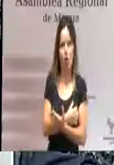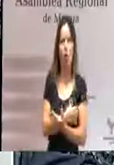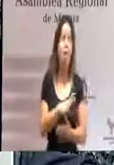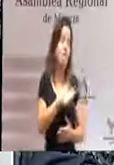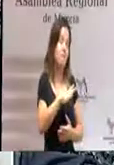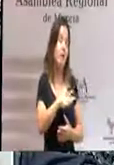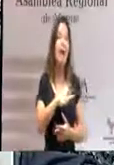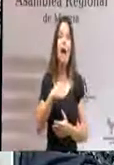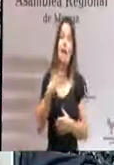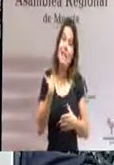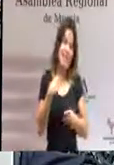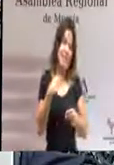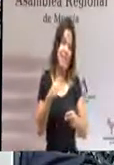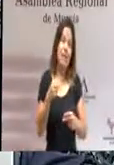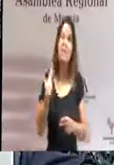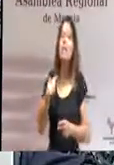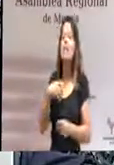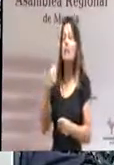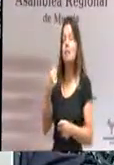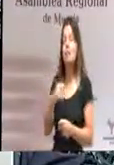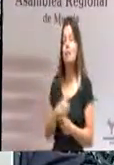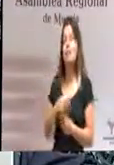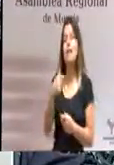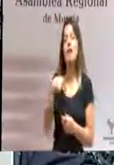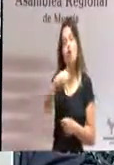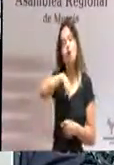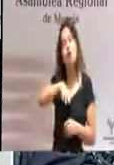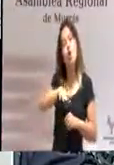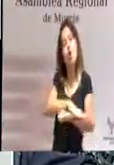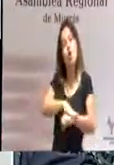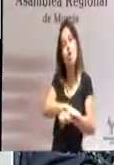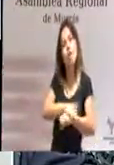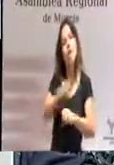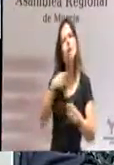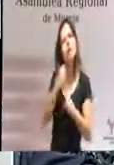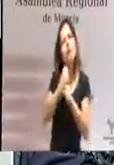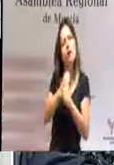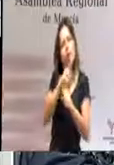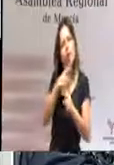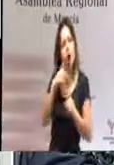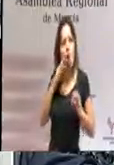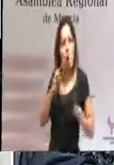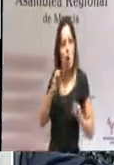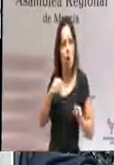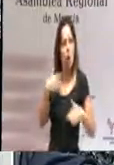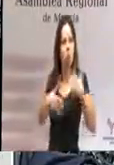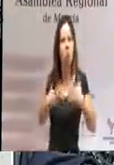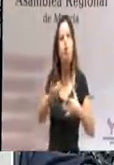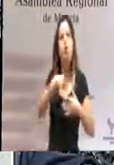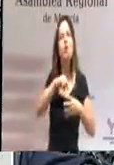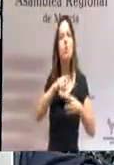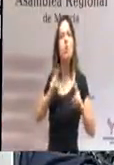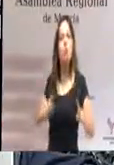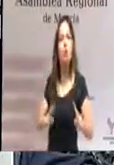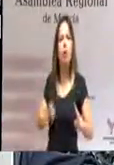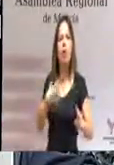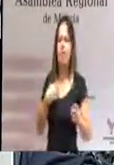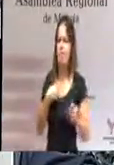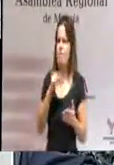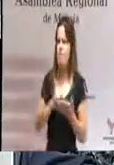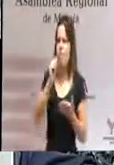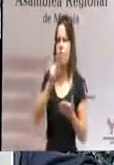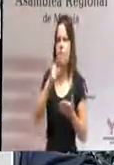el Gobierno, vaya terminando, señora Martínez. Desde el Gobierno se está trabajando con sentido común. Se ha reaccionado de forma rápida